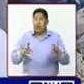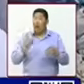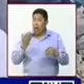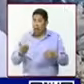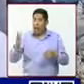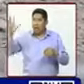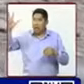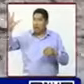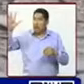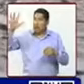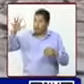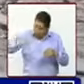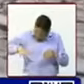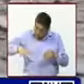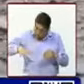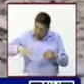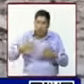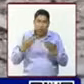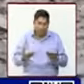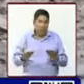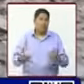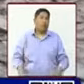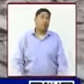eso hay que limpiar.